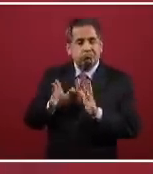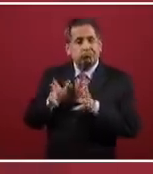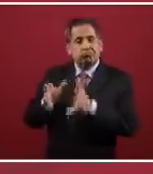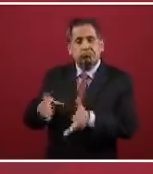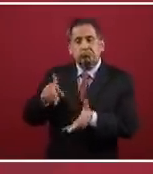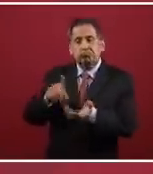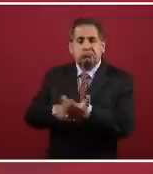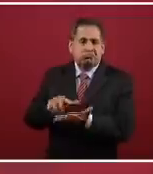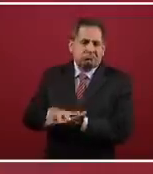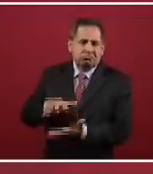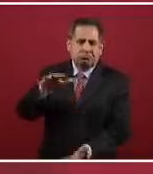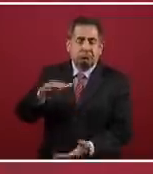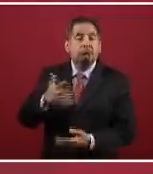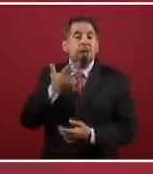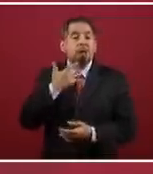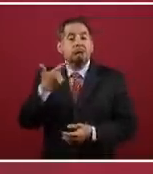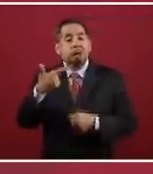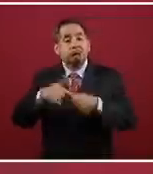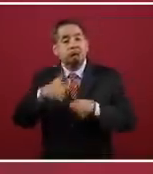donde se almacenaba gas.